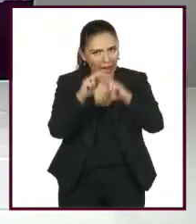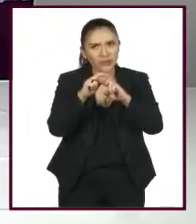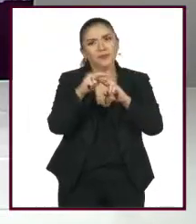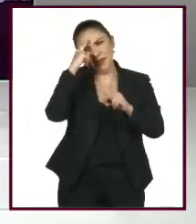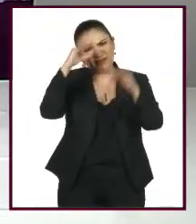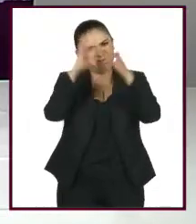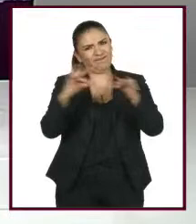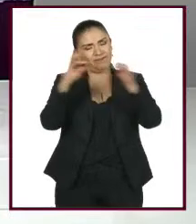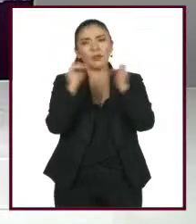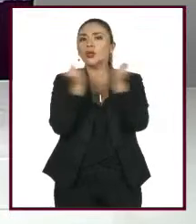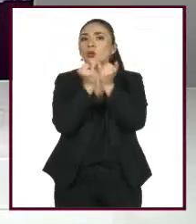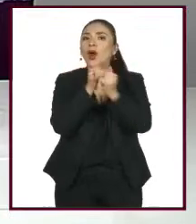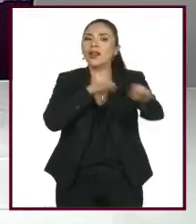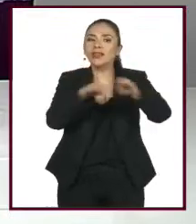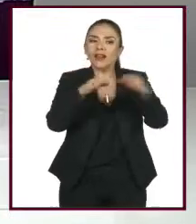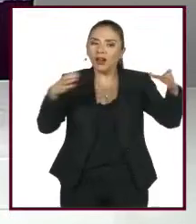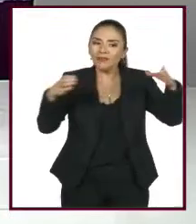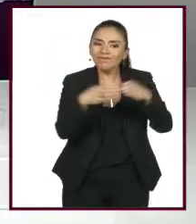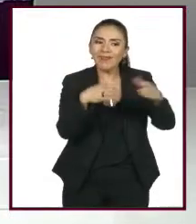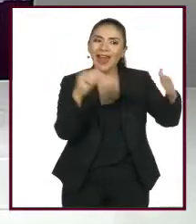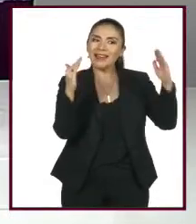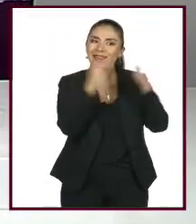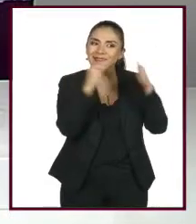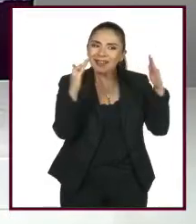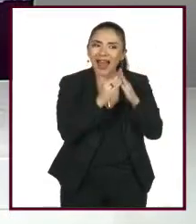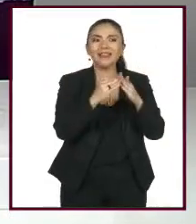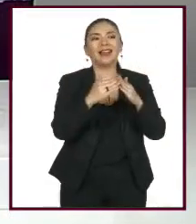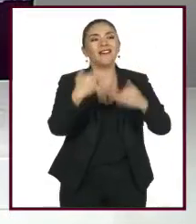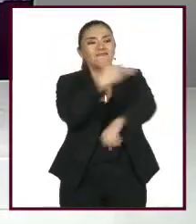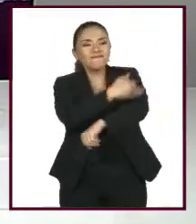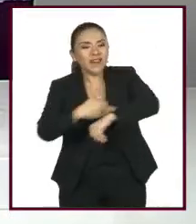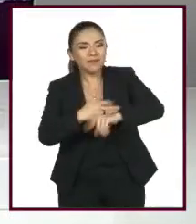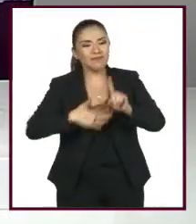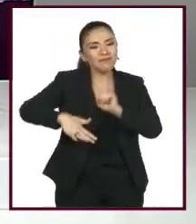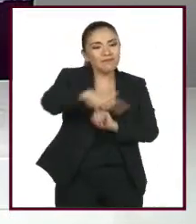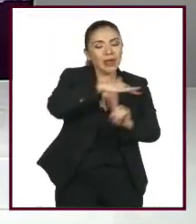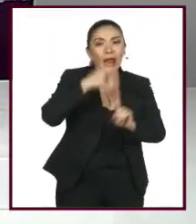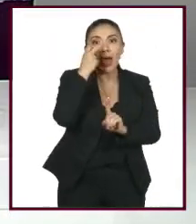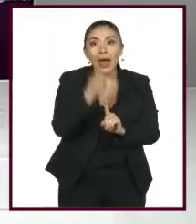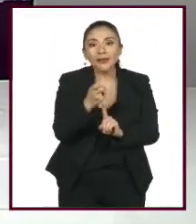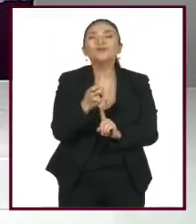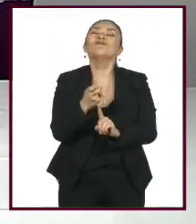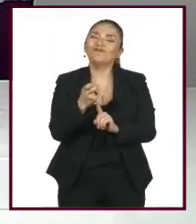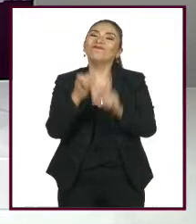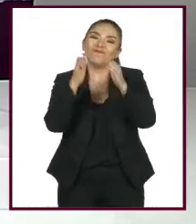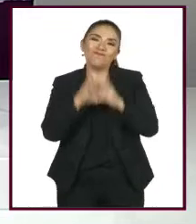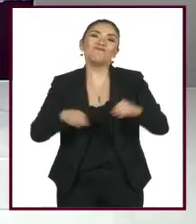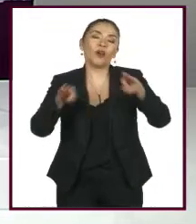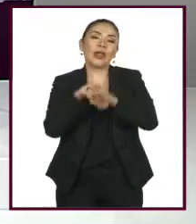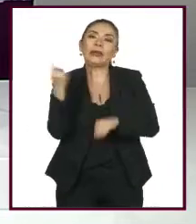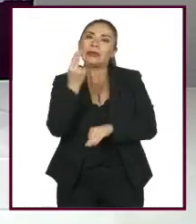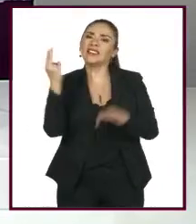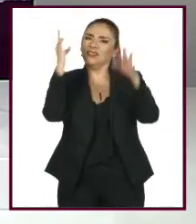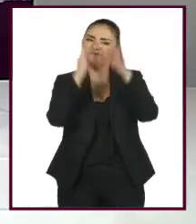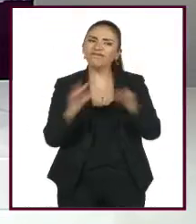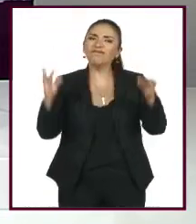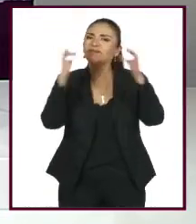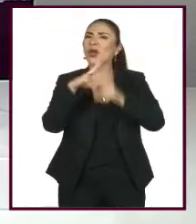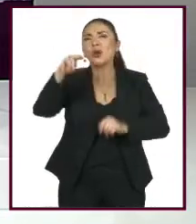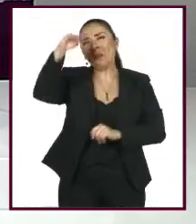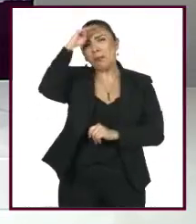es un trabajo en casa, es un trabajo de todo el núcleo cercano y de ahí la importancia de hablarlo, de